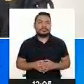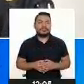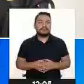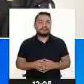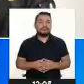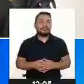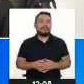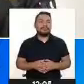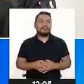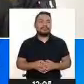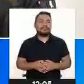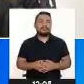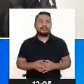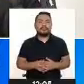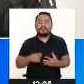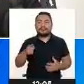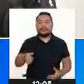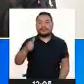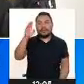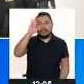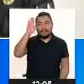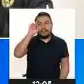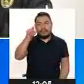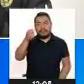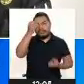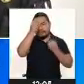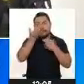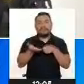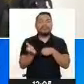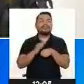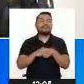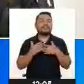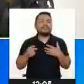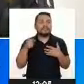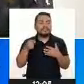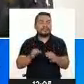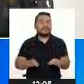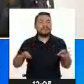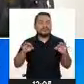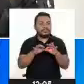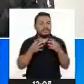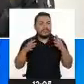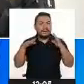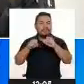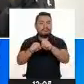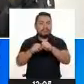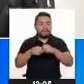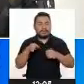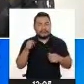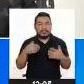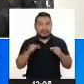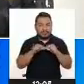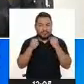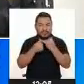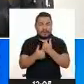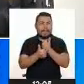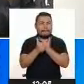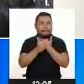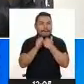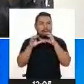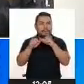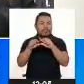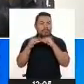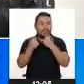Bien, Carla, entonces el coronel nos venía informando sobre esta importante captura que se ha realizado